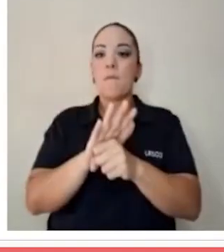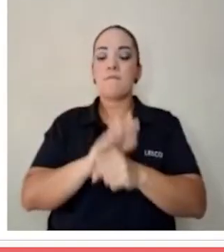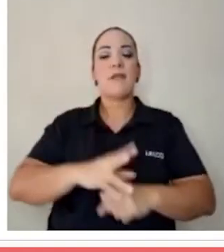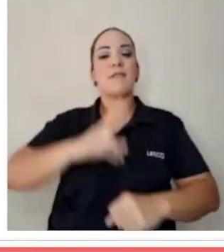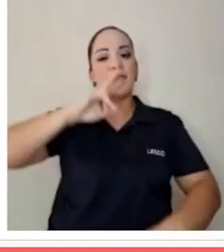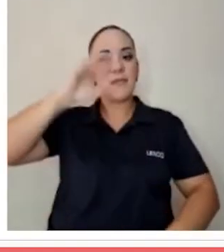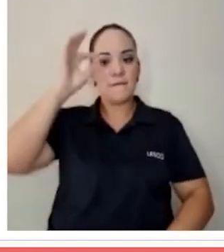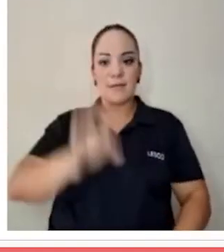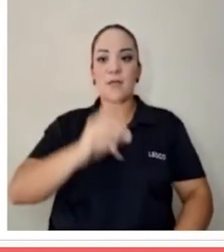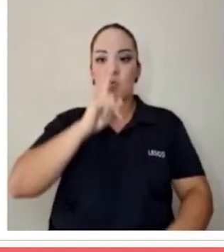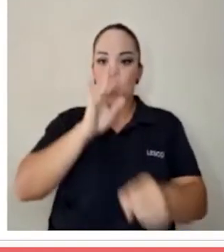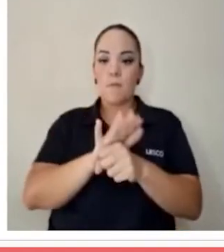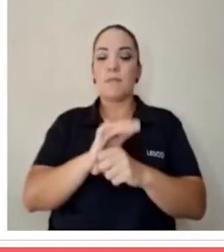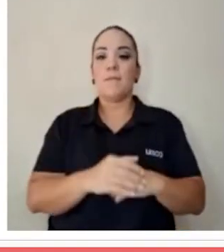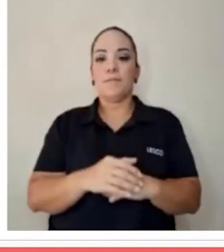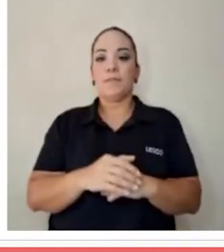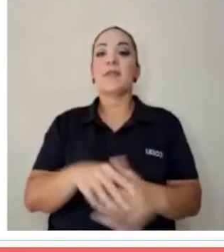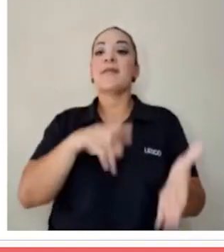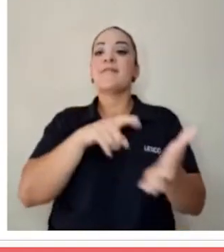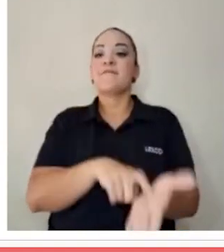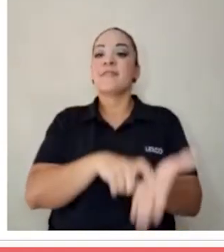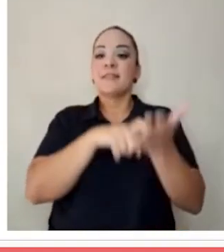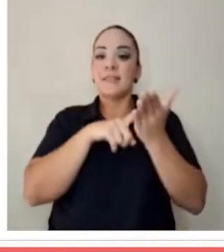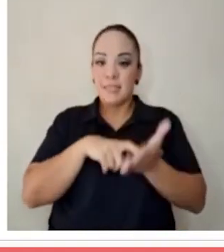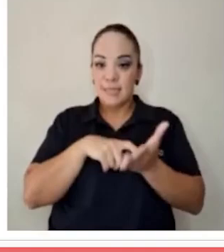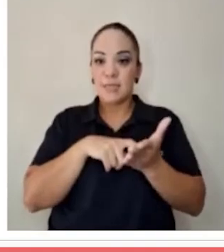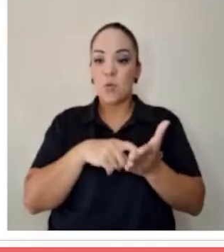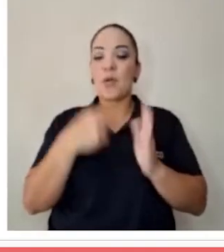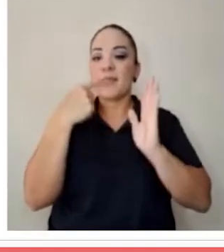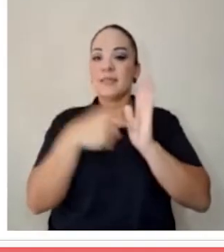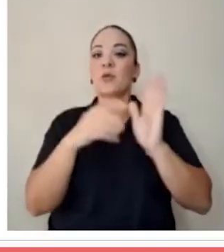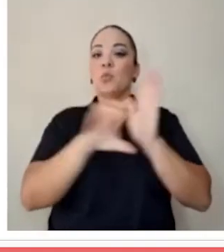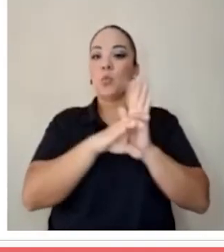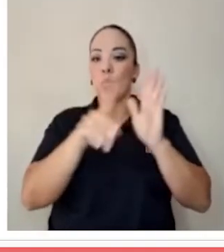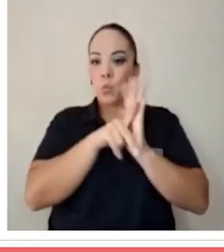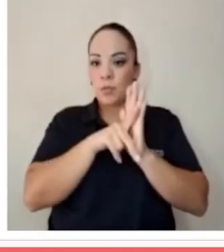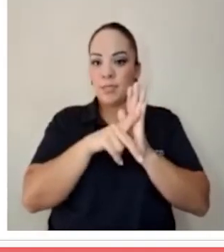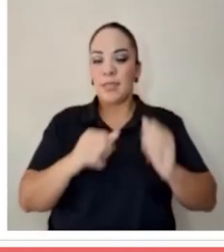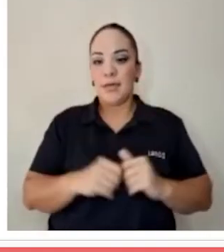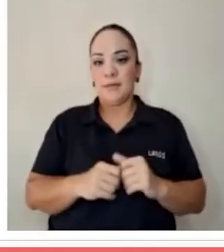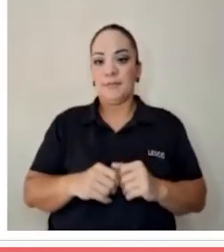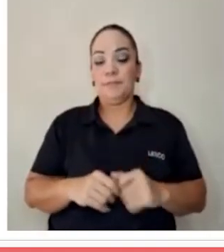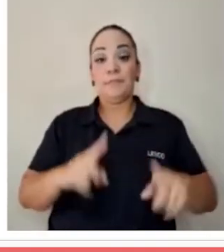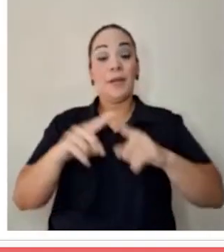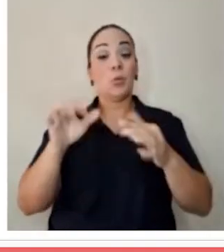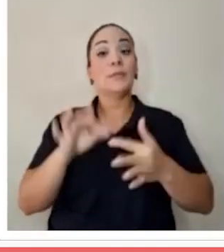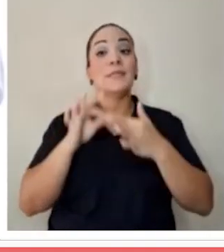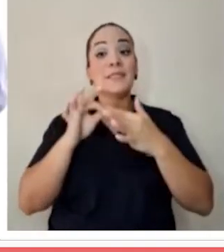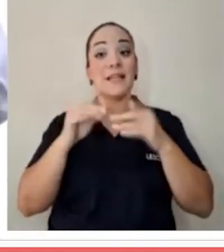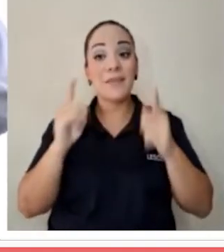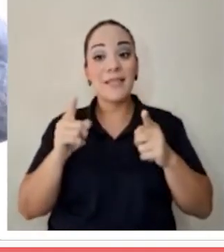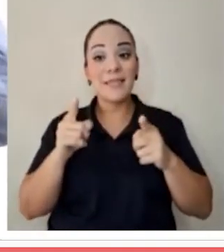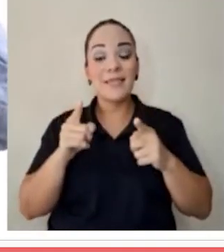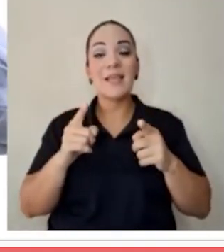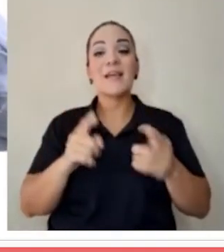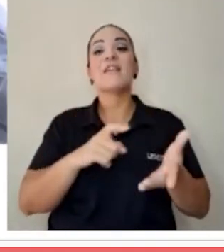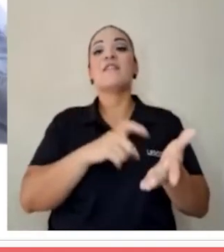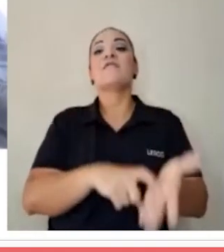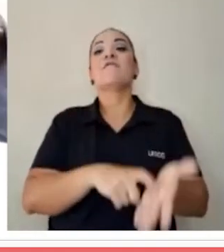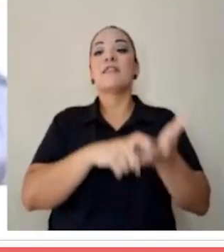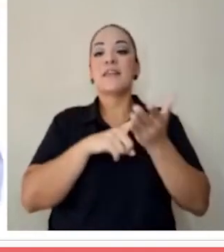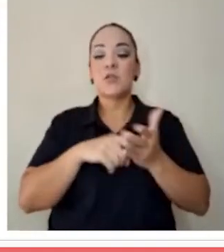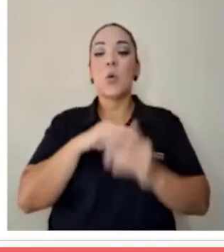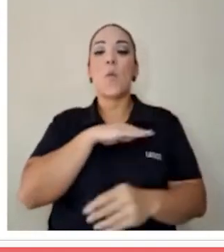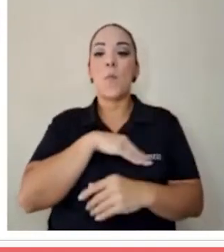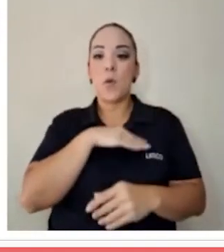verdad el requisito constitucional pero sobre todo el requisito